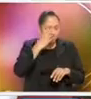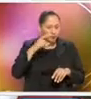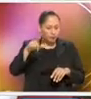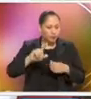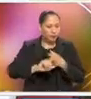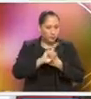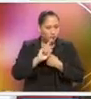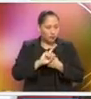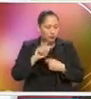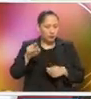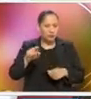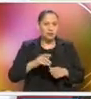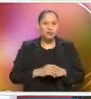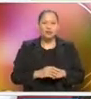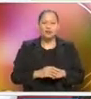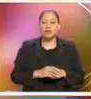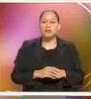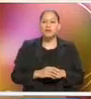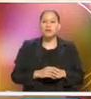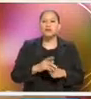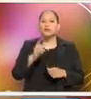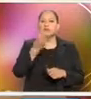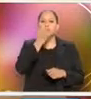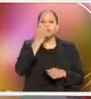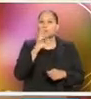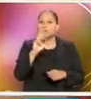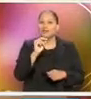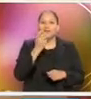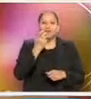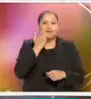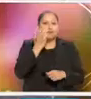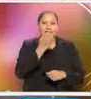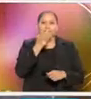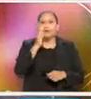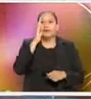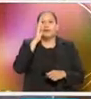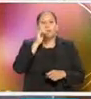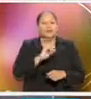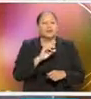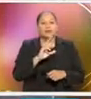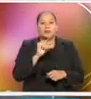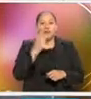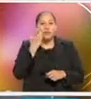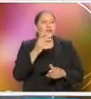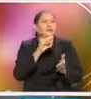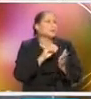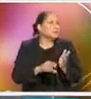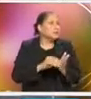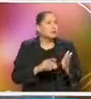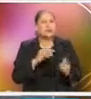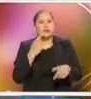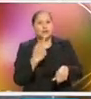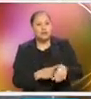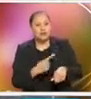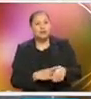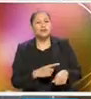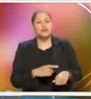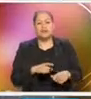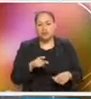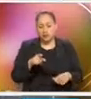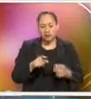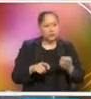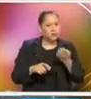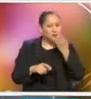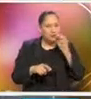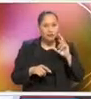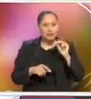¿no? Algo muy característico es evitan ir a la escuela o tratan de no ir a la escuela. Inventan pretextos. Es que ya no quieres ir porque No. te vas